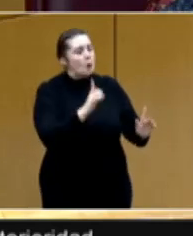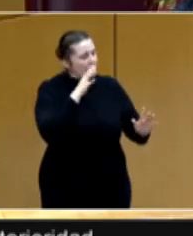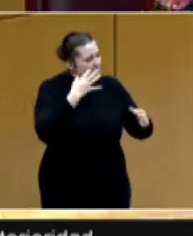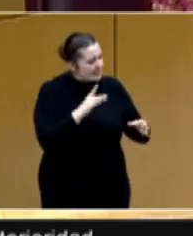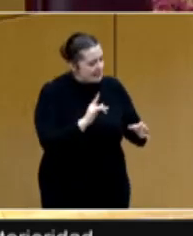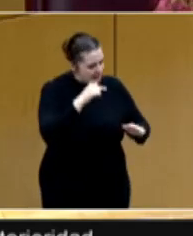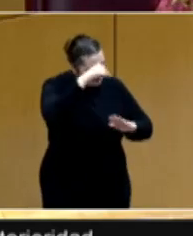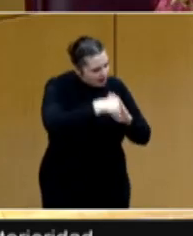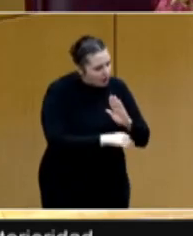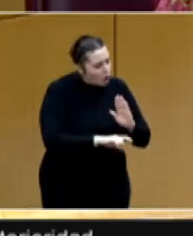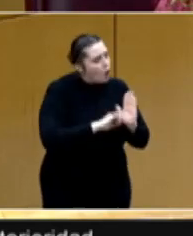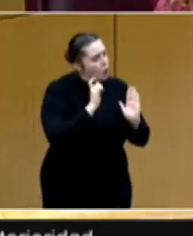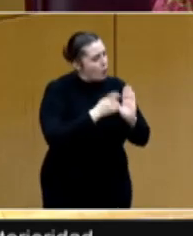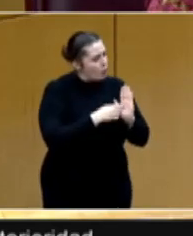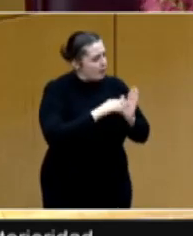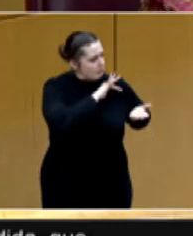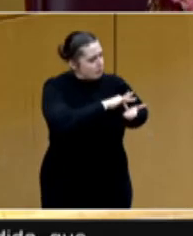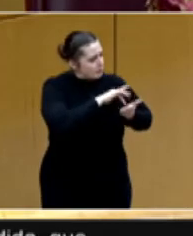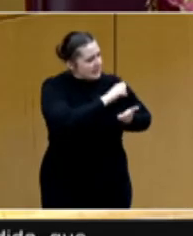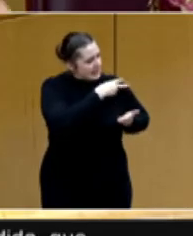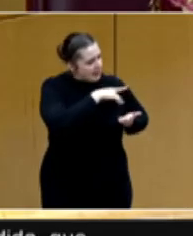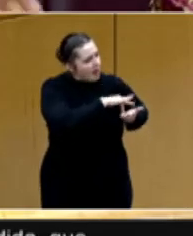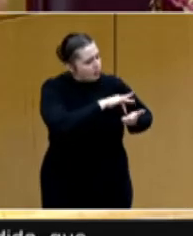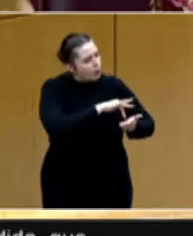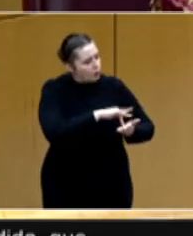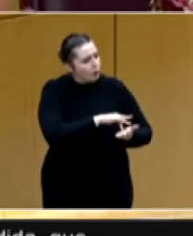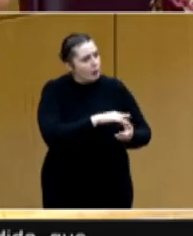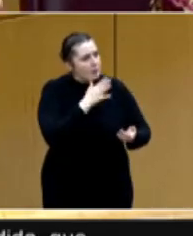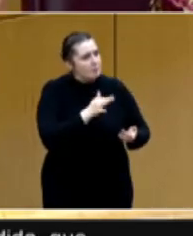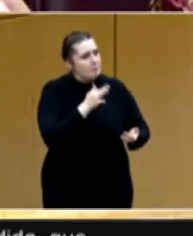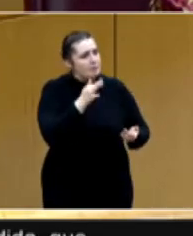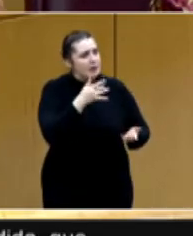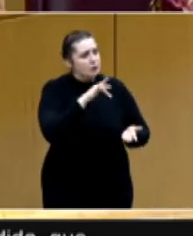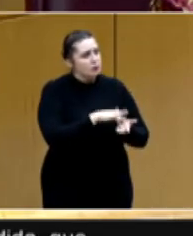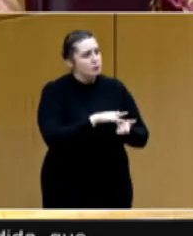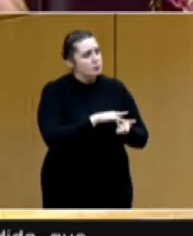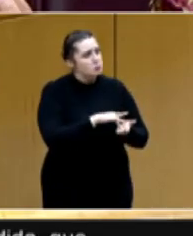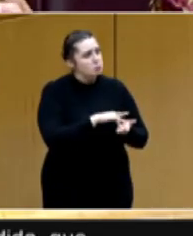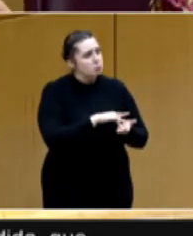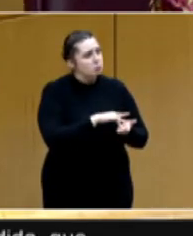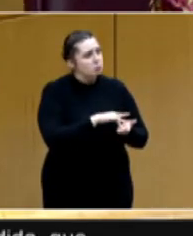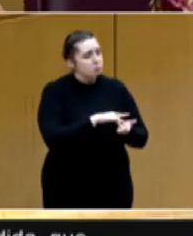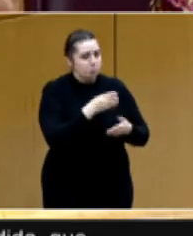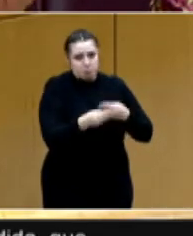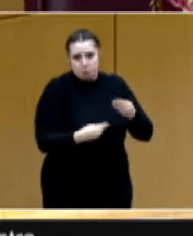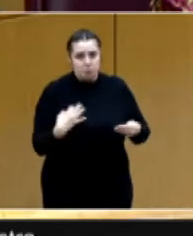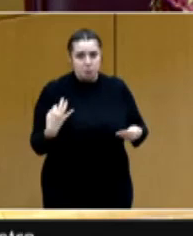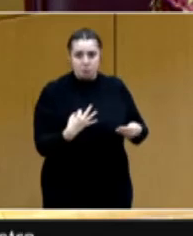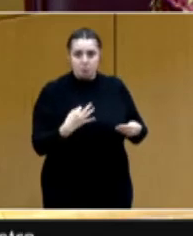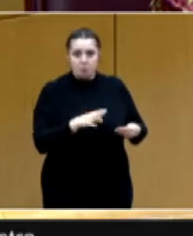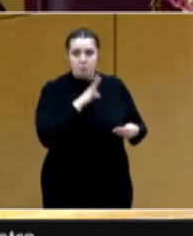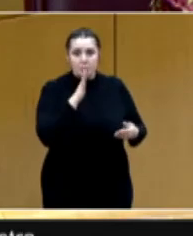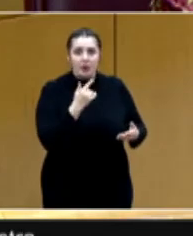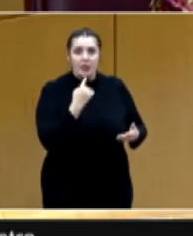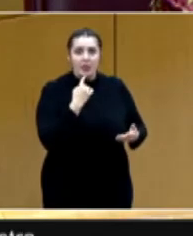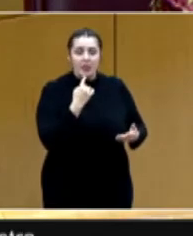nuestra en nuestra jurisprudencia y existía ese mandato de hacerlo porque había sido establecido